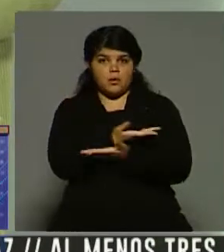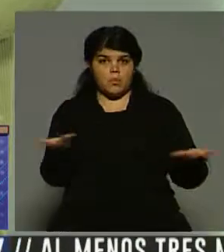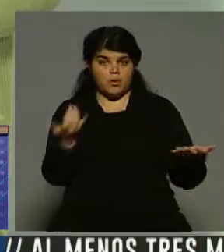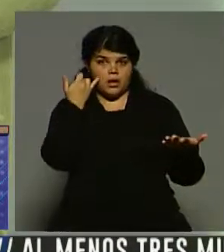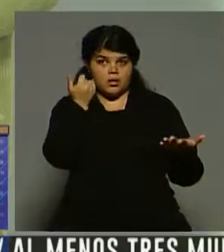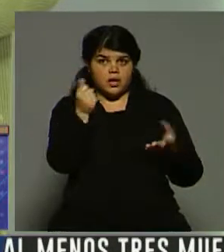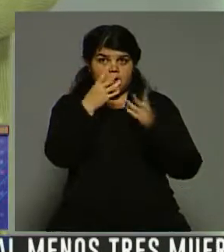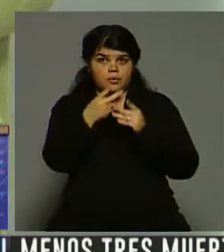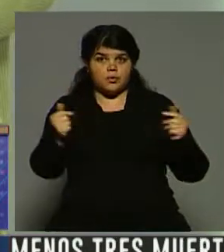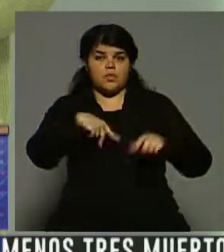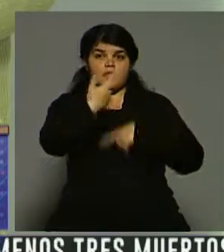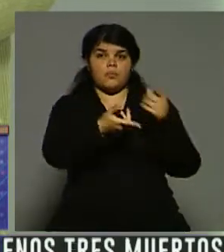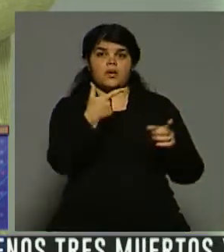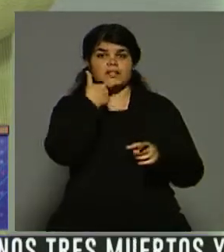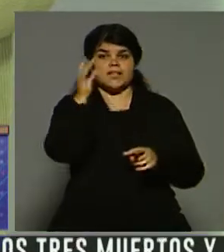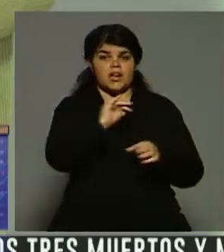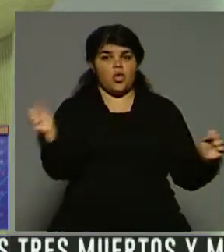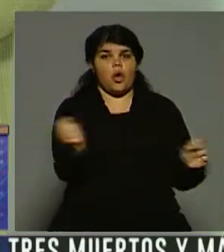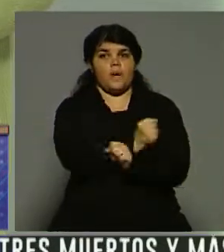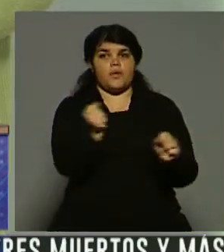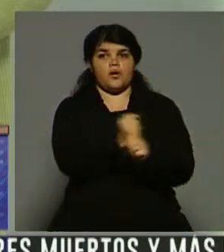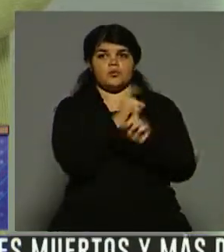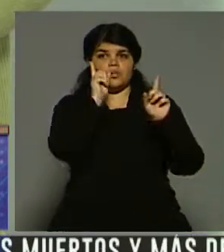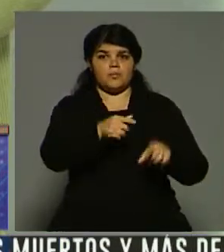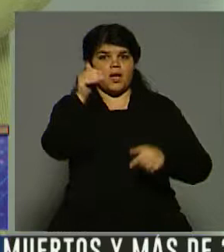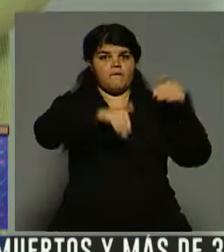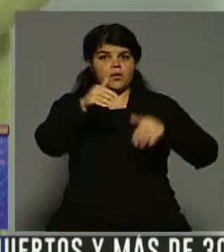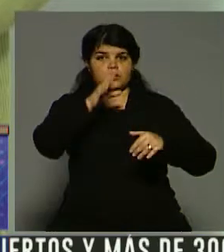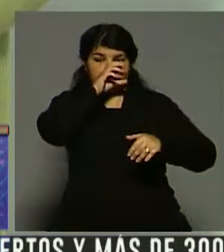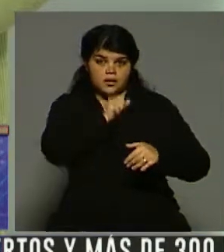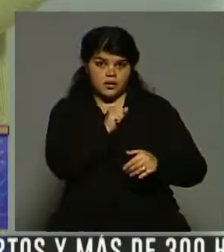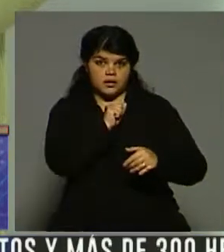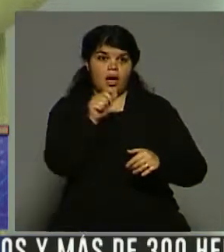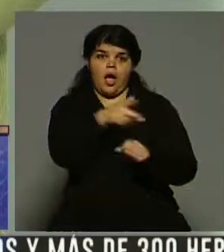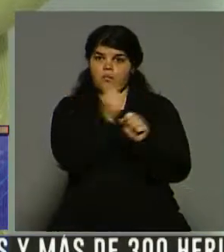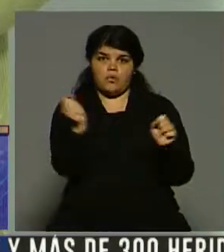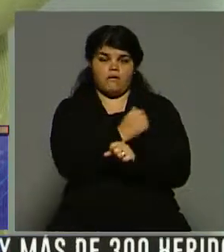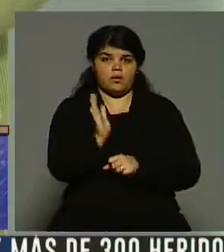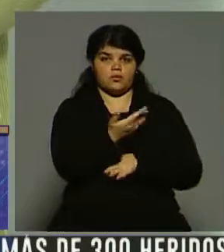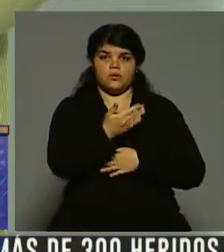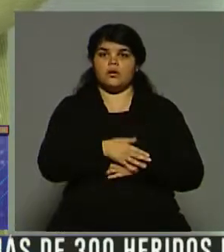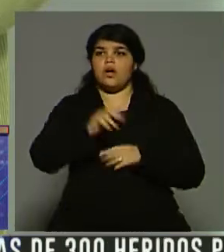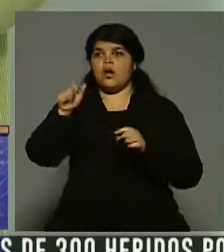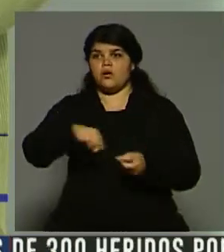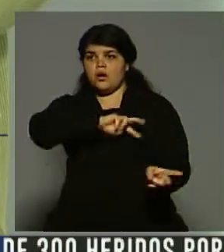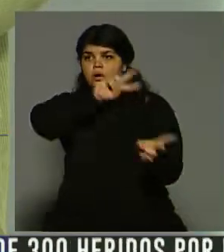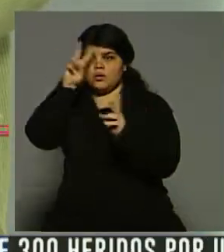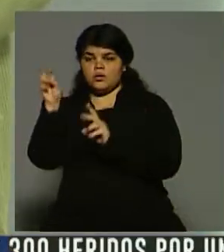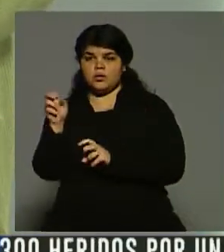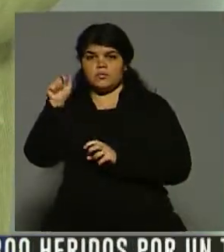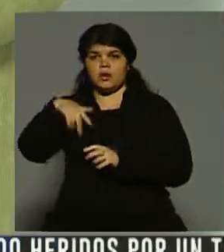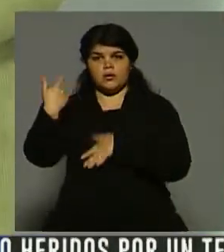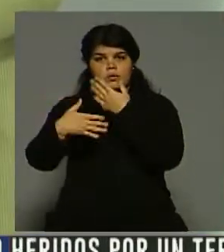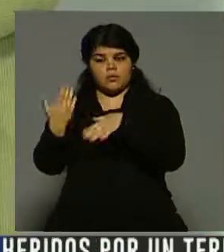y que terminó en el Senado con la aprobación y el filtro que decíamos recién a través de la votación secreta. Bueno, vamos a pasar a otro tema que sigue